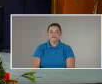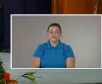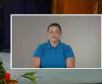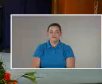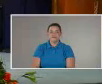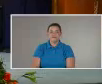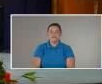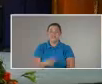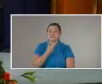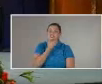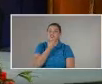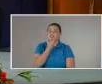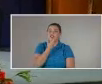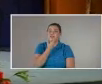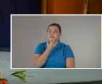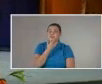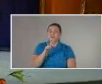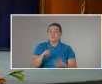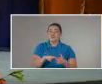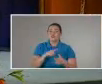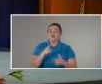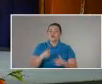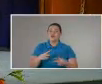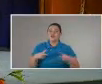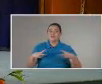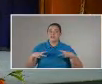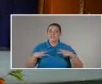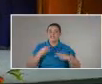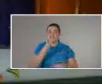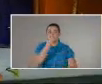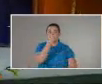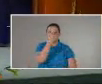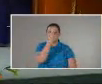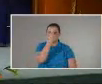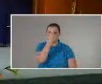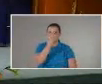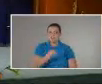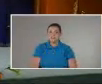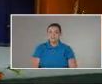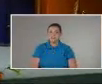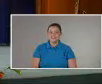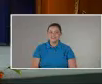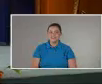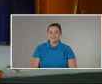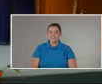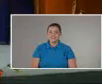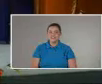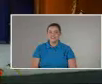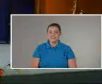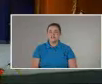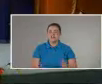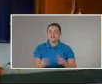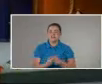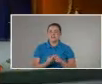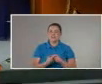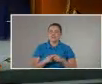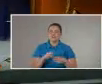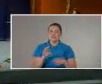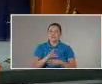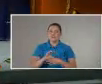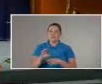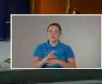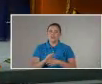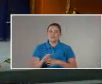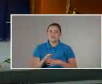que sonreímos cuando hay payasos. Es decir, que con las cosas externas es como nos viene